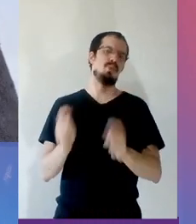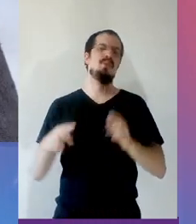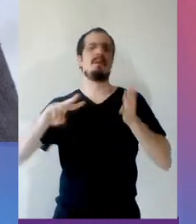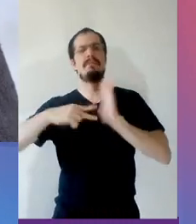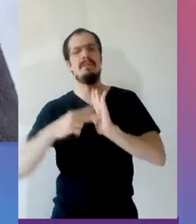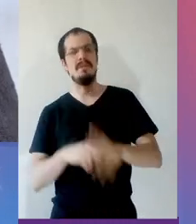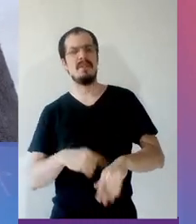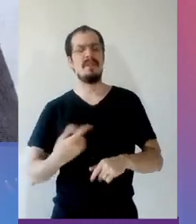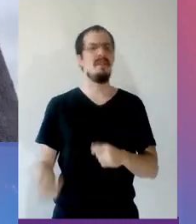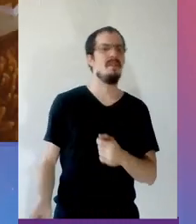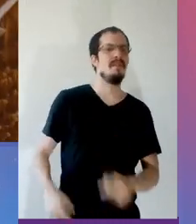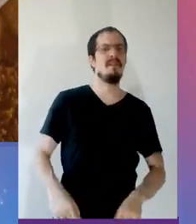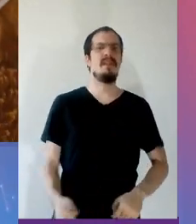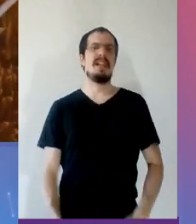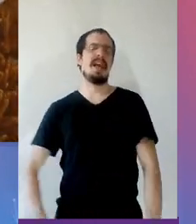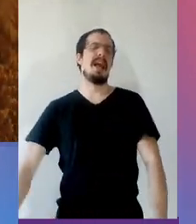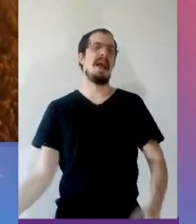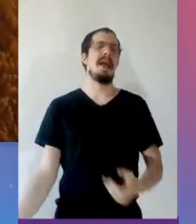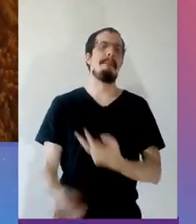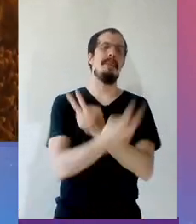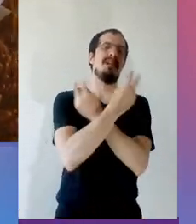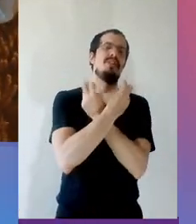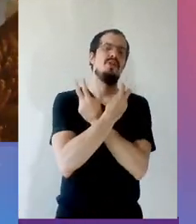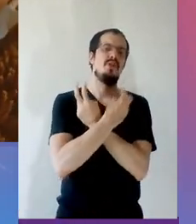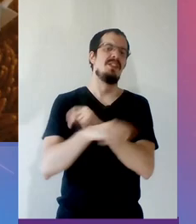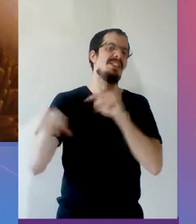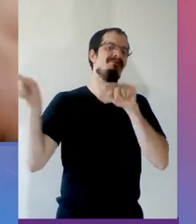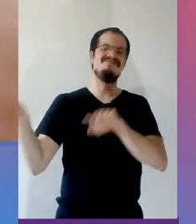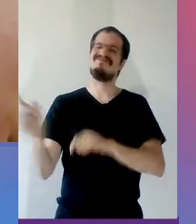donde si uno miramos desde el punto de vista,